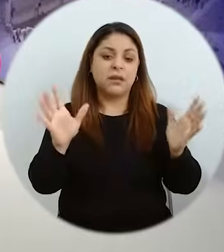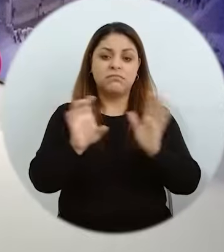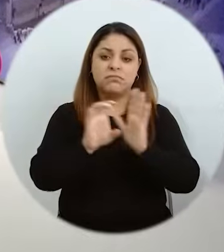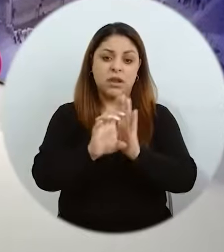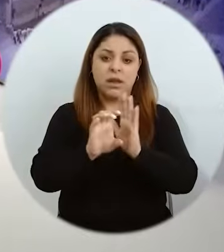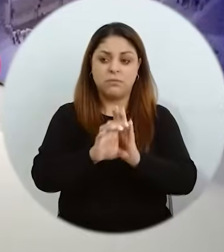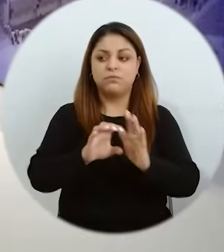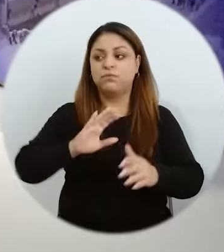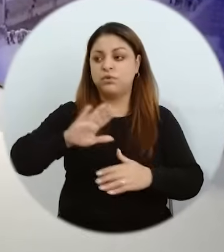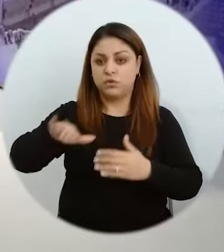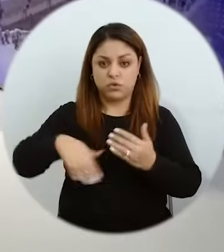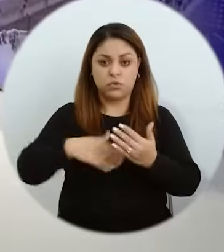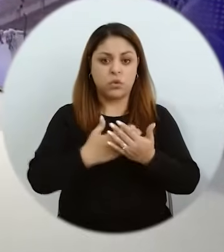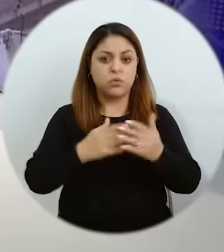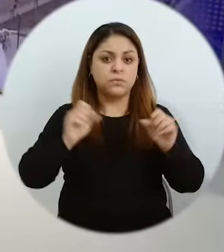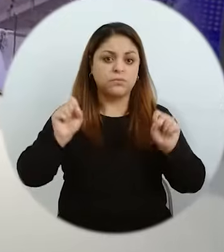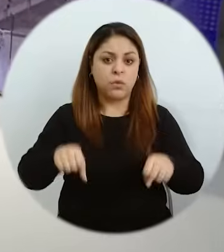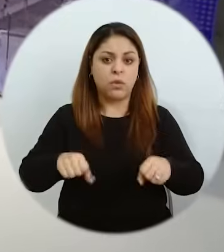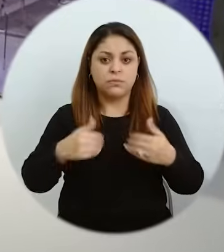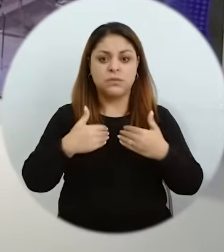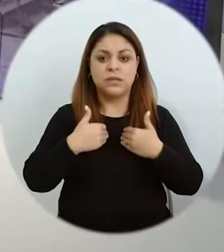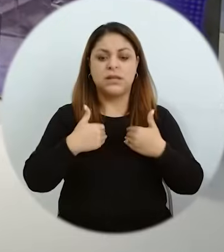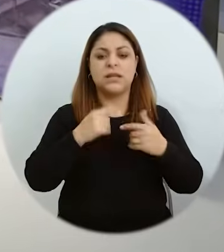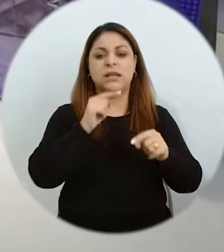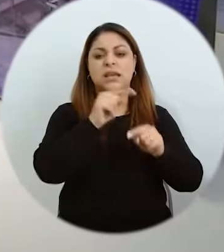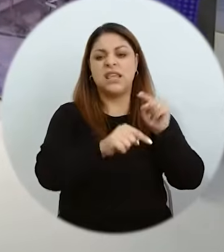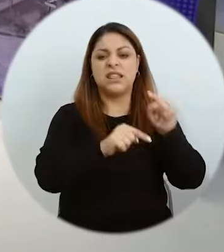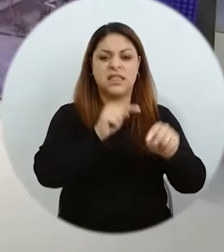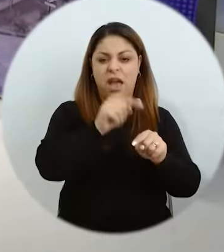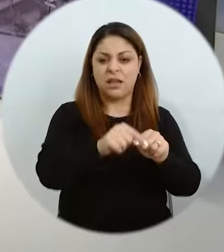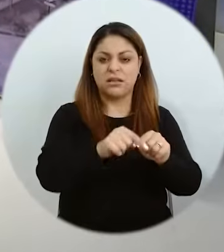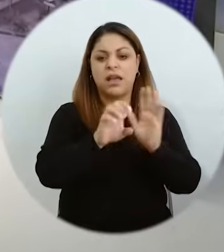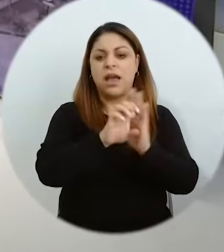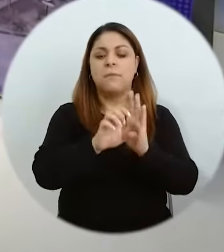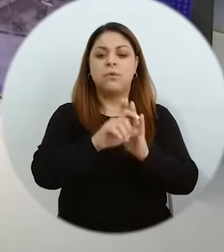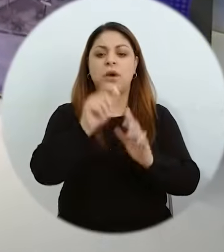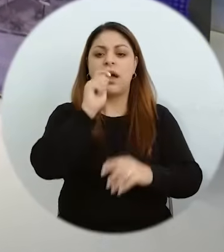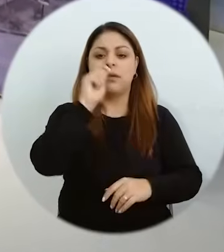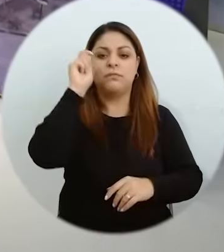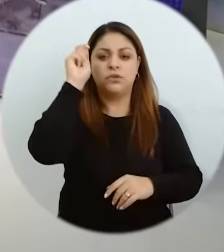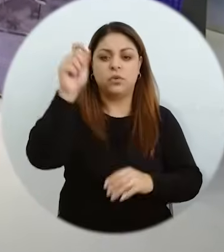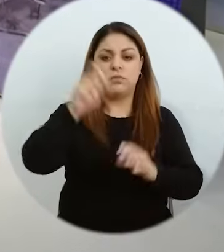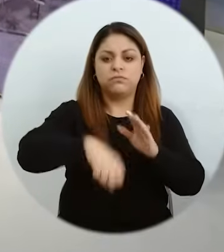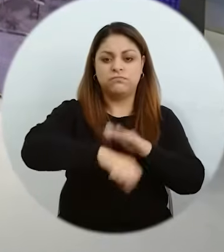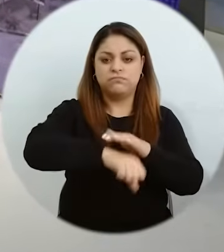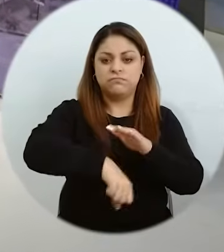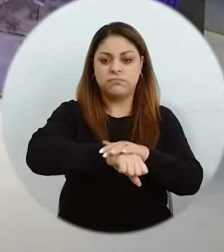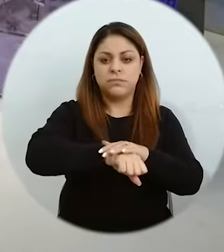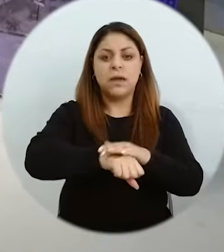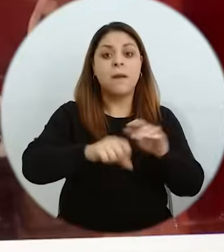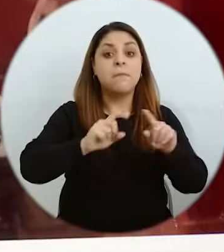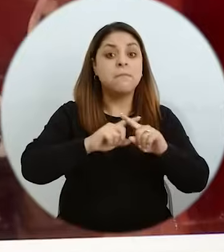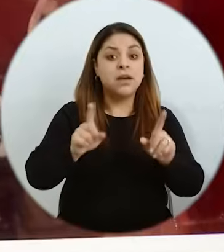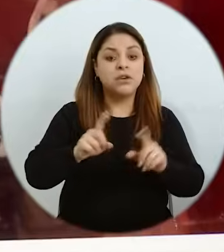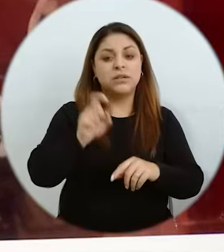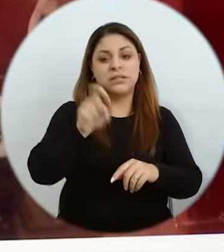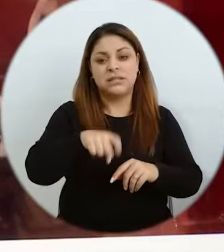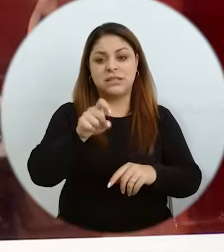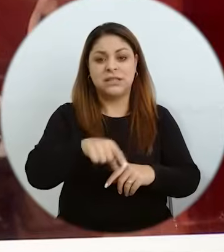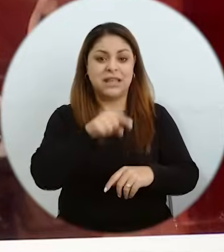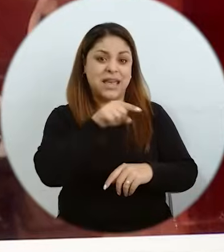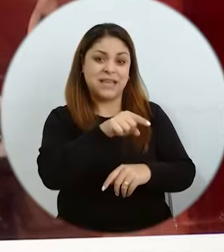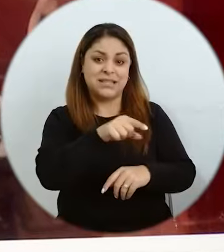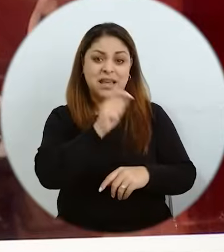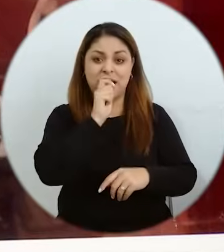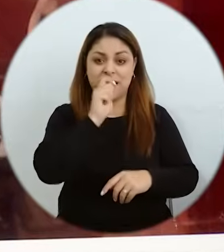todos podemos tener en algún momento críticas contra el árbitro del partido, pero siempre vamos a necesitar que ese